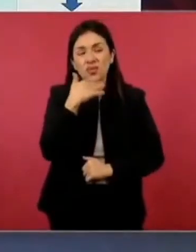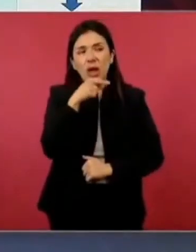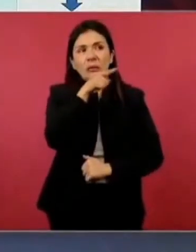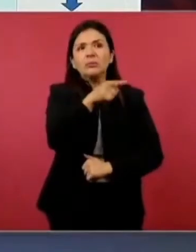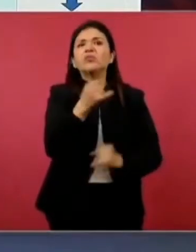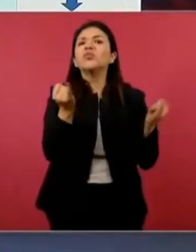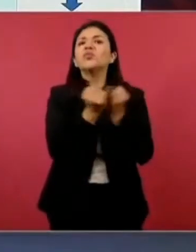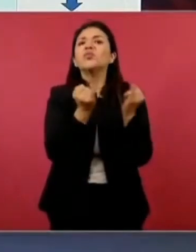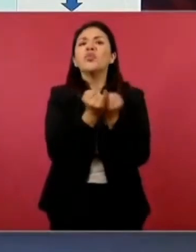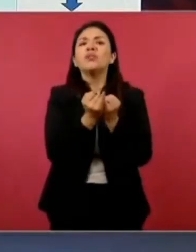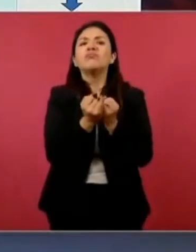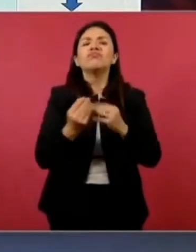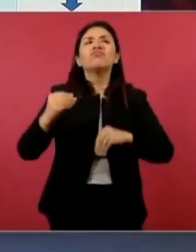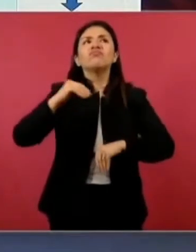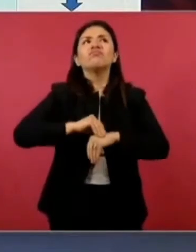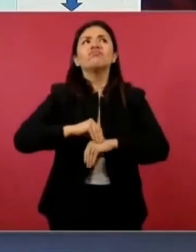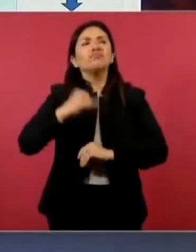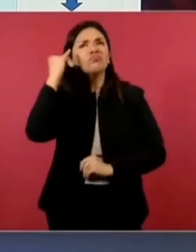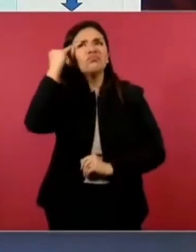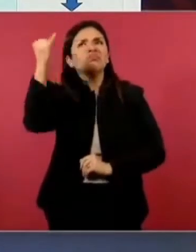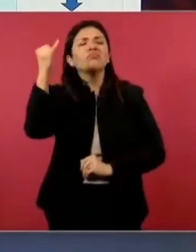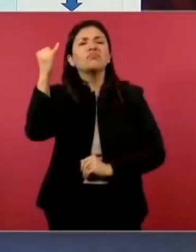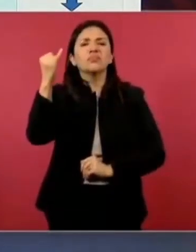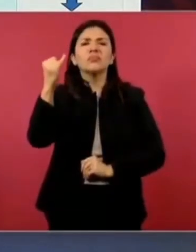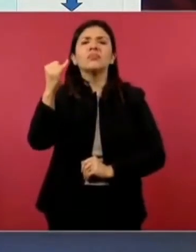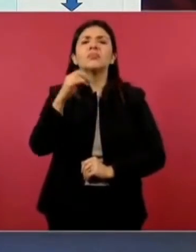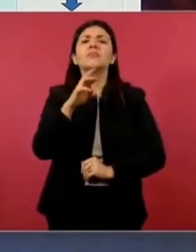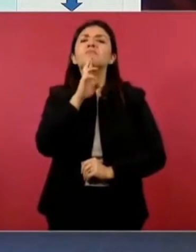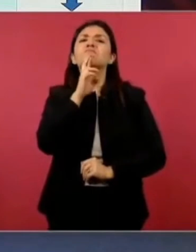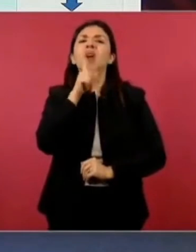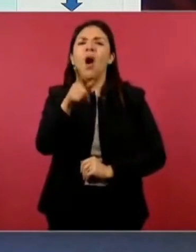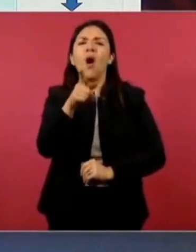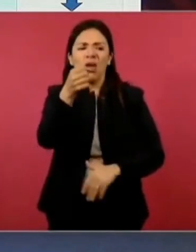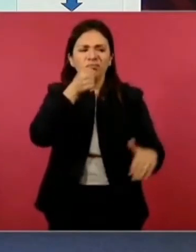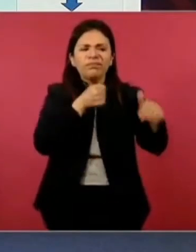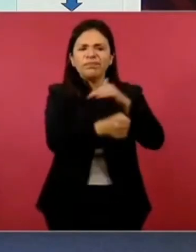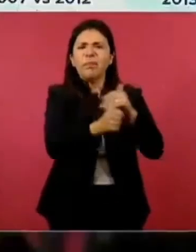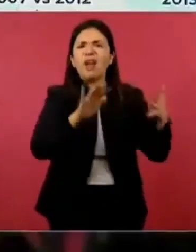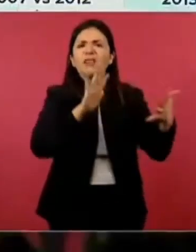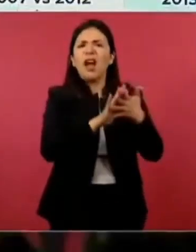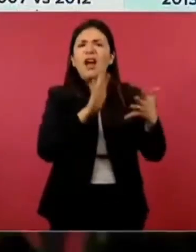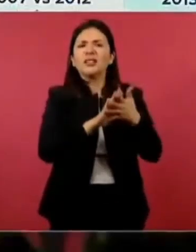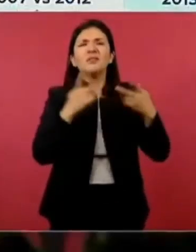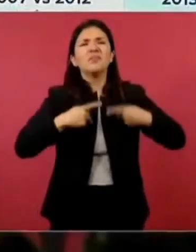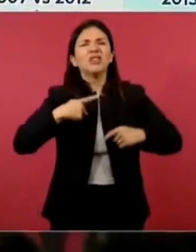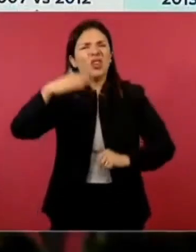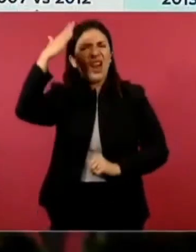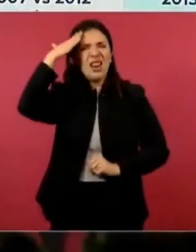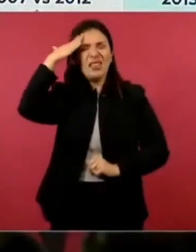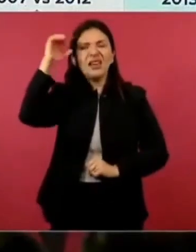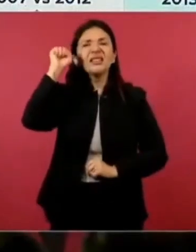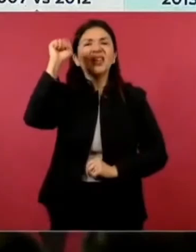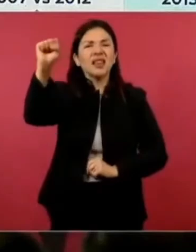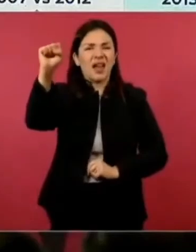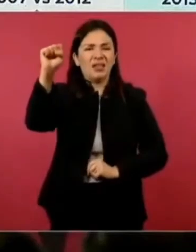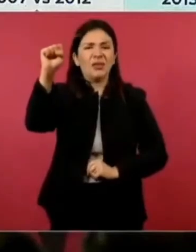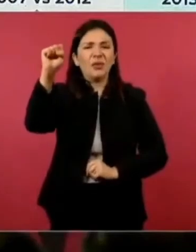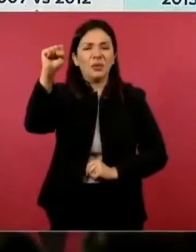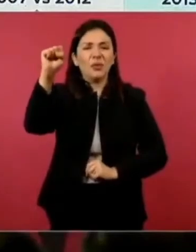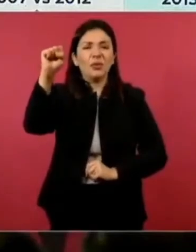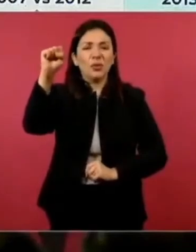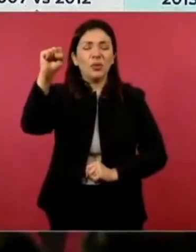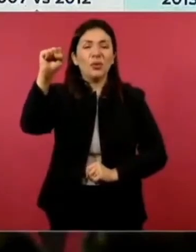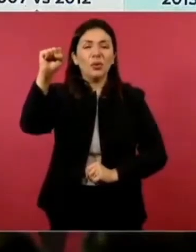también este meter a la cárcel a un líder sindical